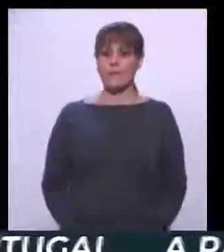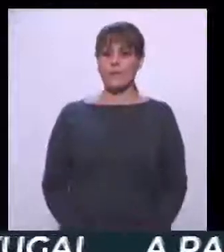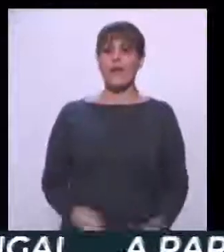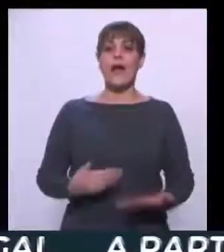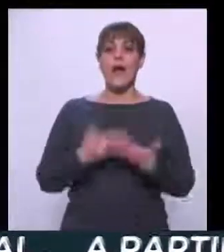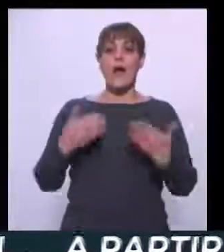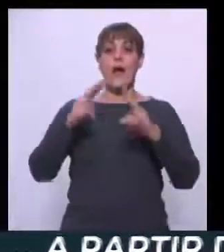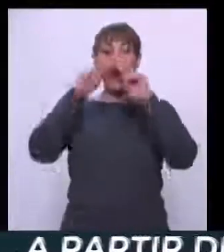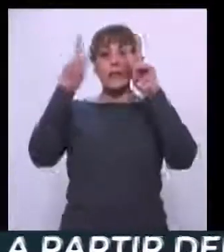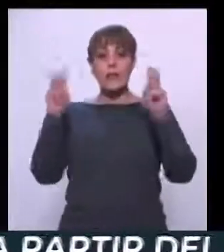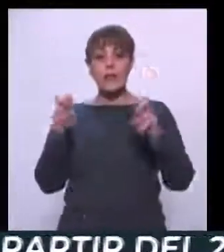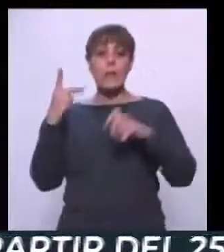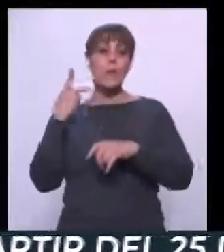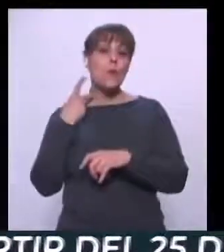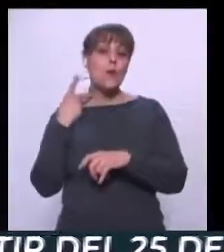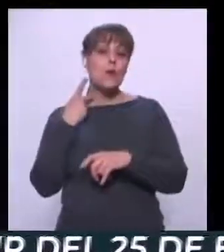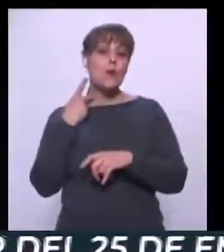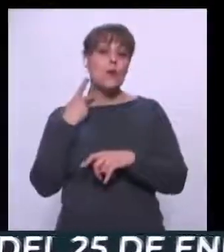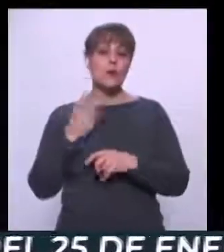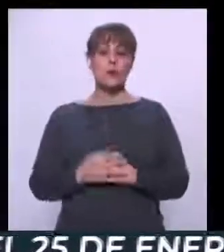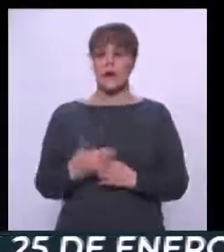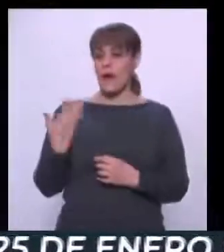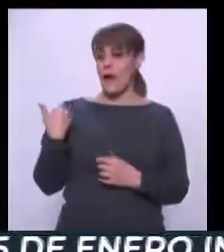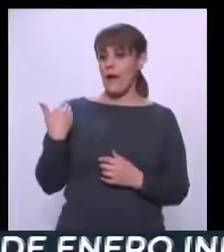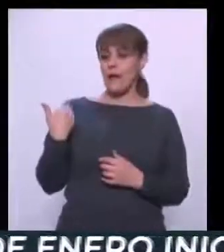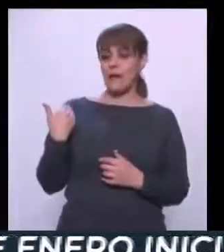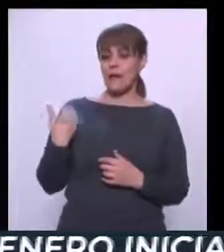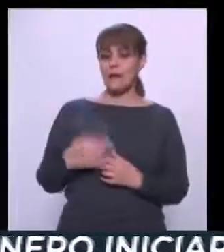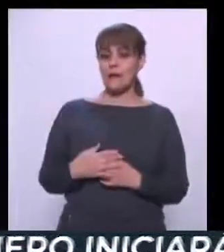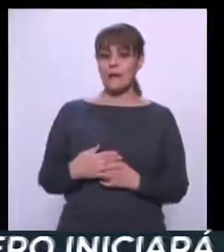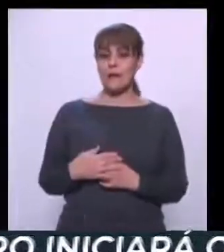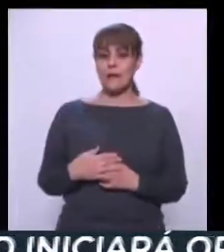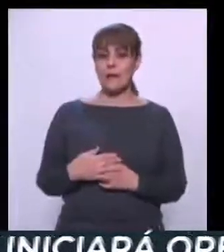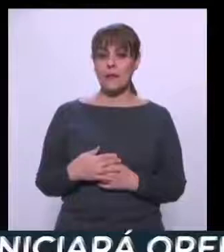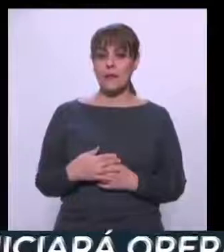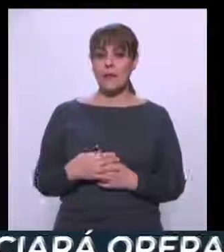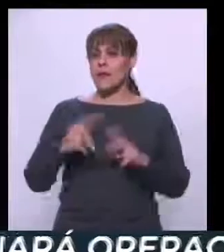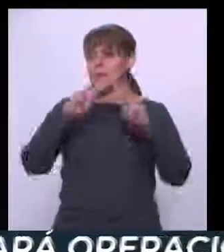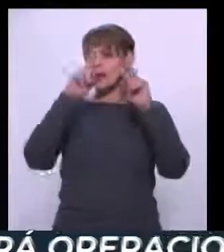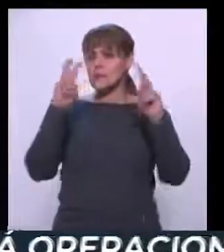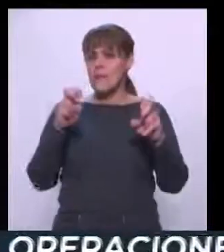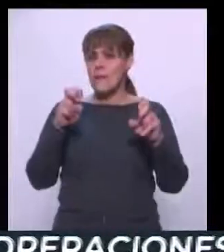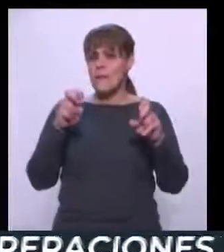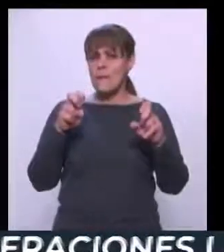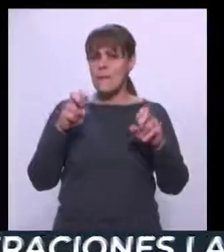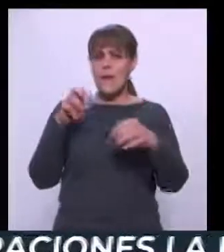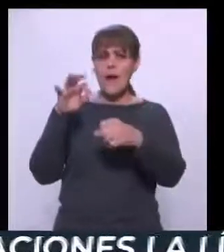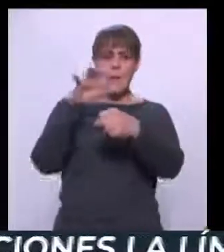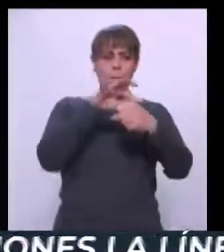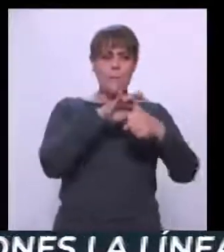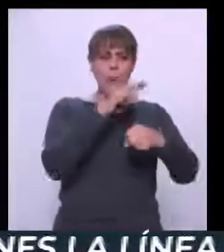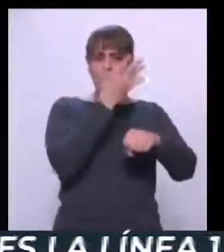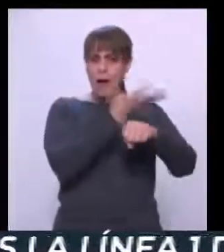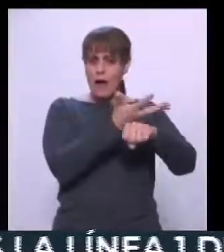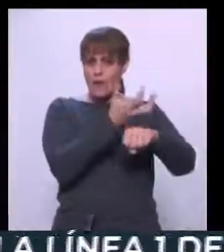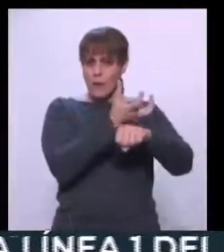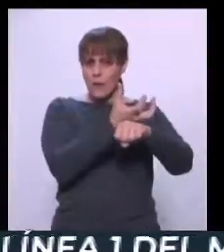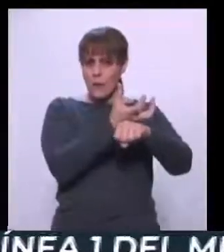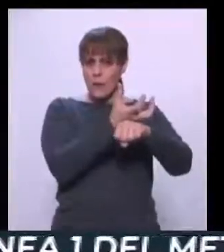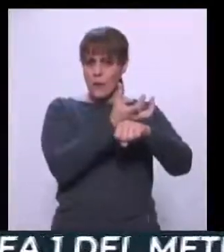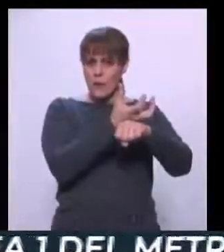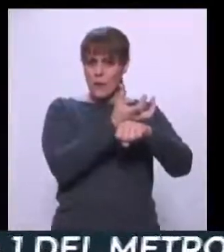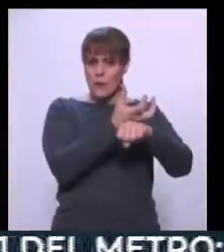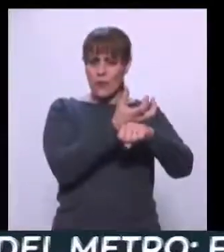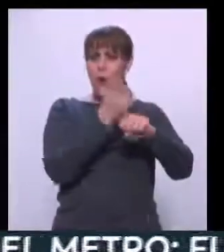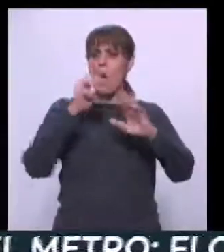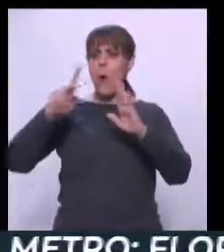Vámonos con temas políticos, porque en los últimos días, a propósito pues del conflicto postelectoral en Estados Unidos y del nuevo